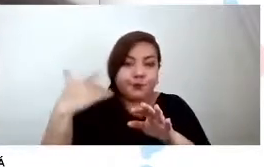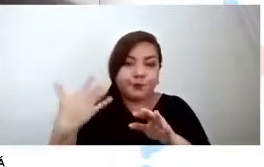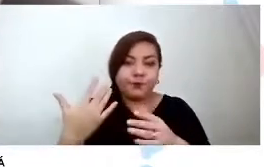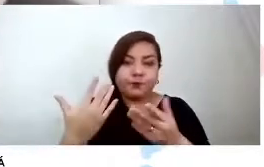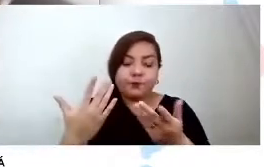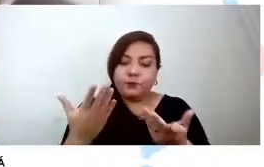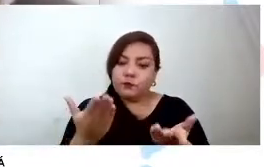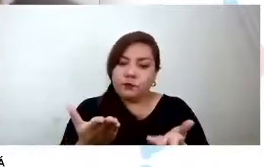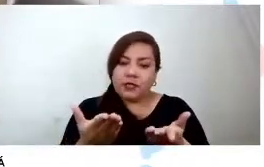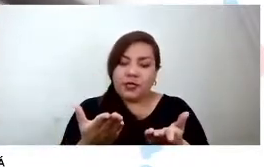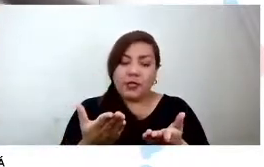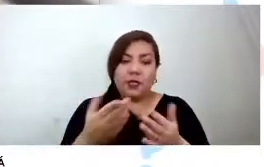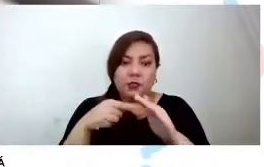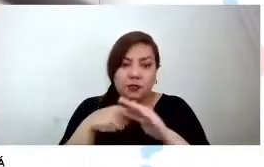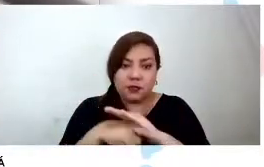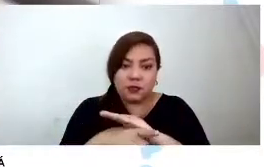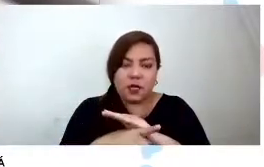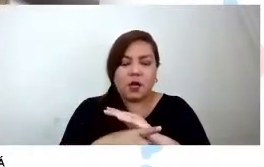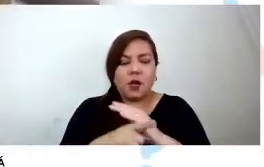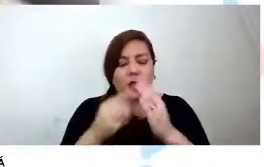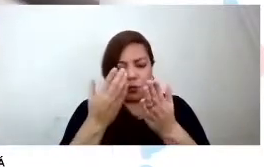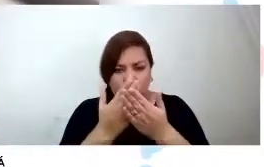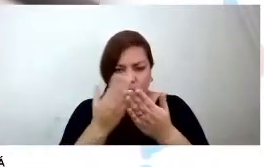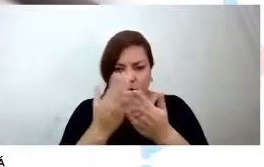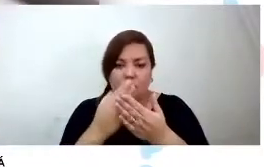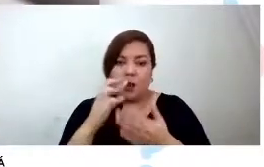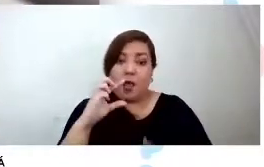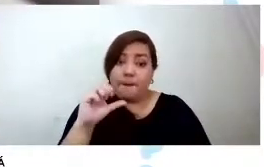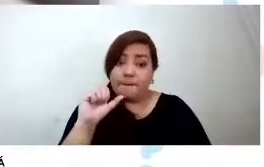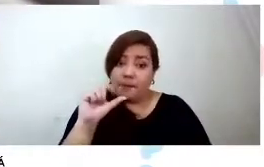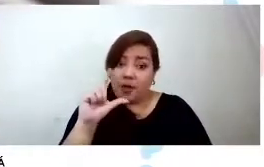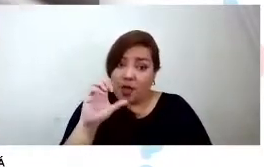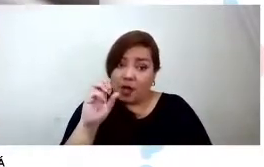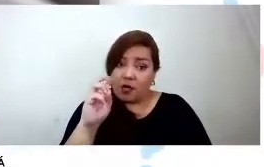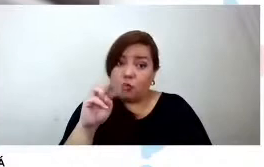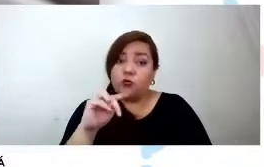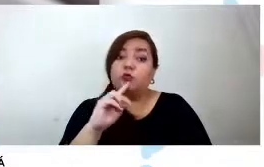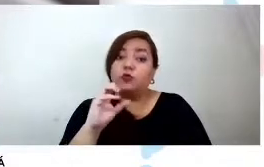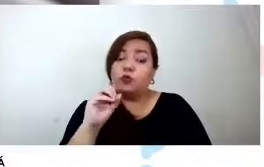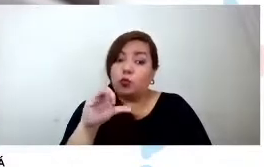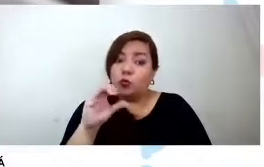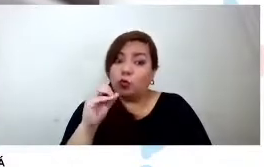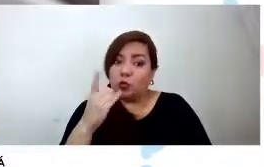para entrar a la paleontología conozcan biología,